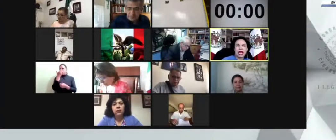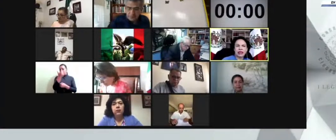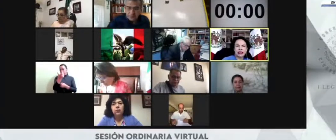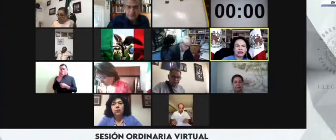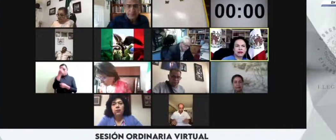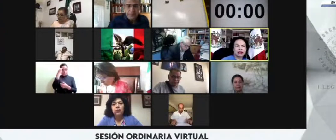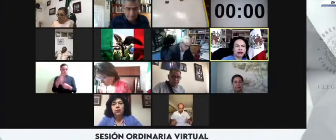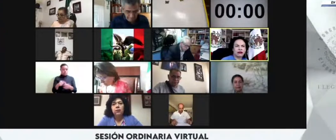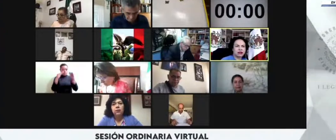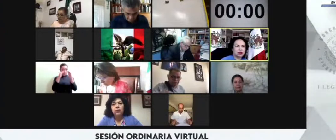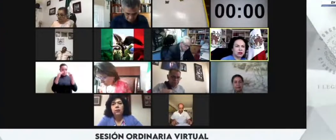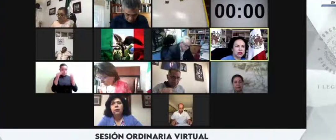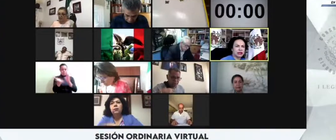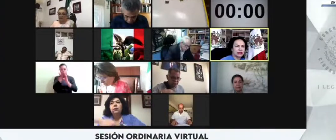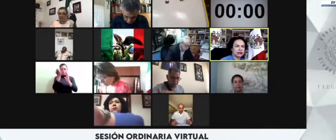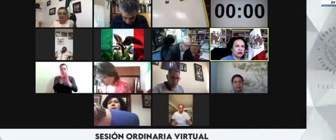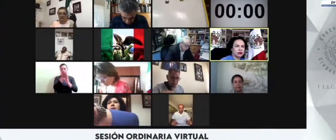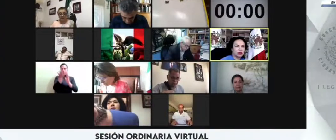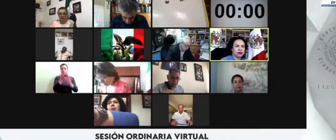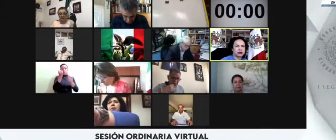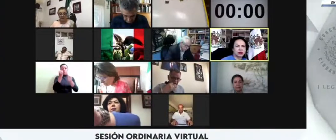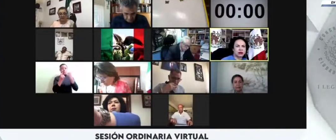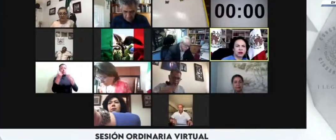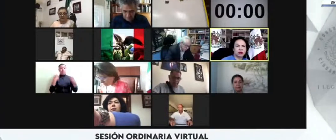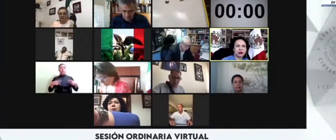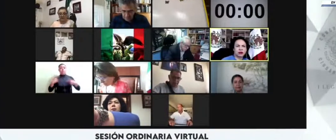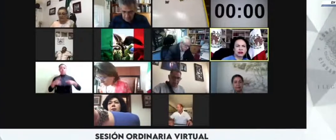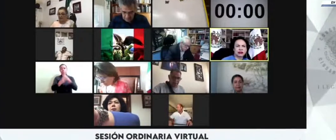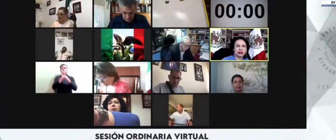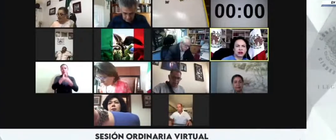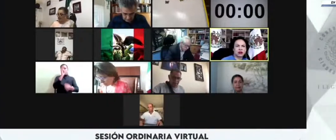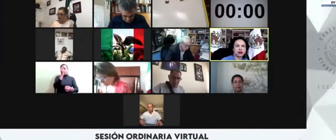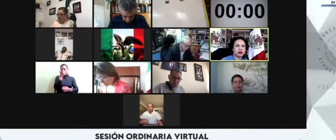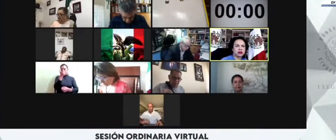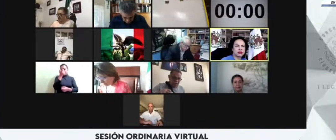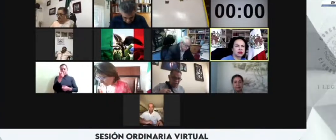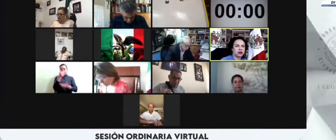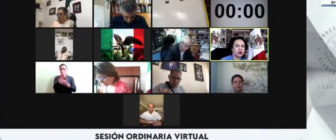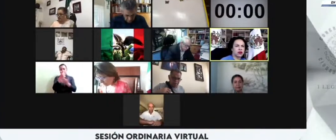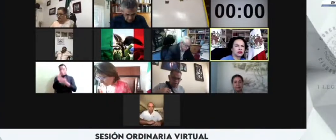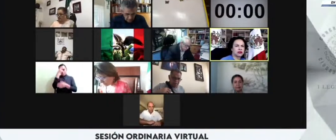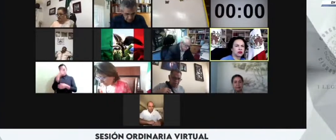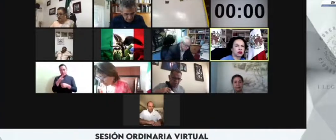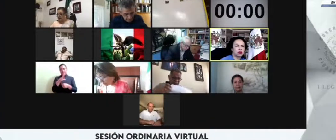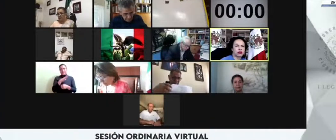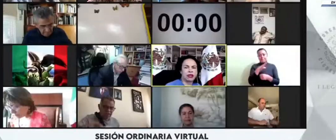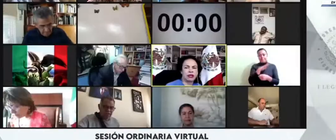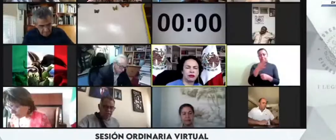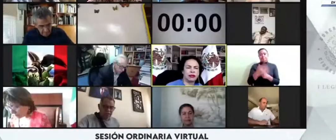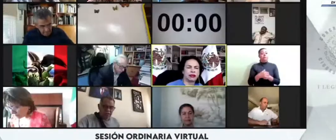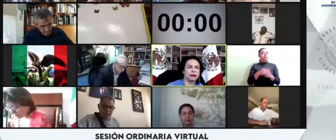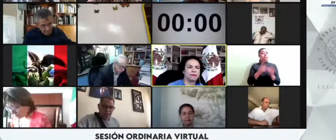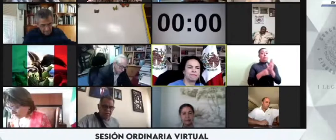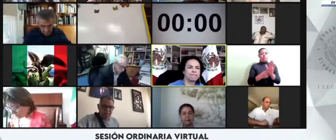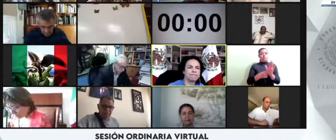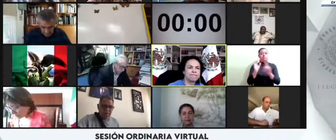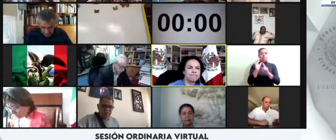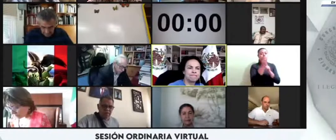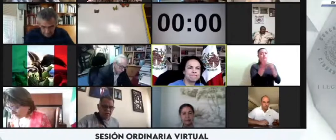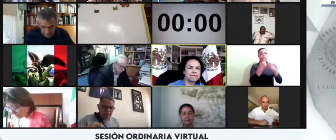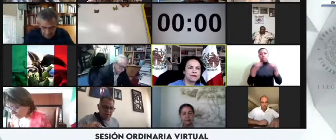se ven afectados por la crisis económica en la Ciudad de México que presenta la Comisión de Desarrollo e Infraestructura Urbana y Vivienda.